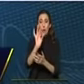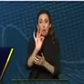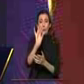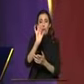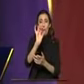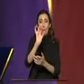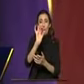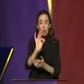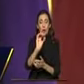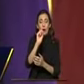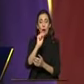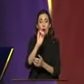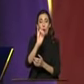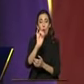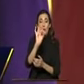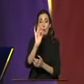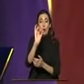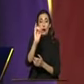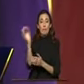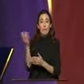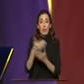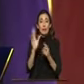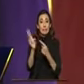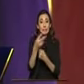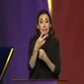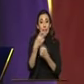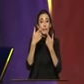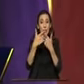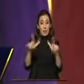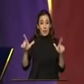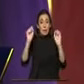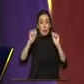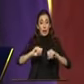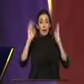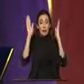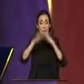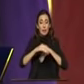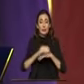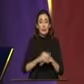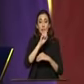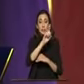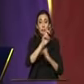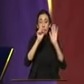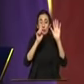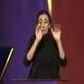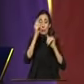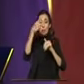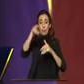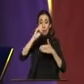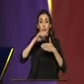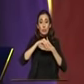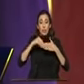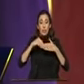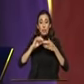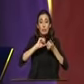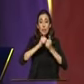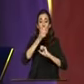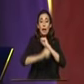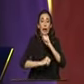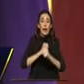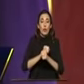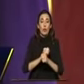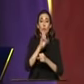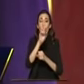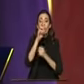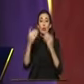líneas de transporte. Una inversión privada de 160 millones de dólares al año resultará de la asignación de 2